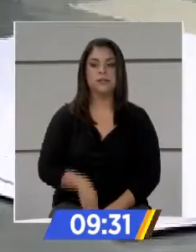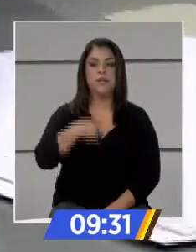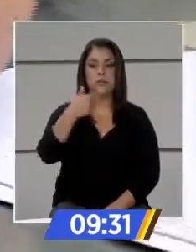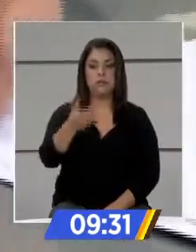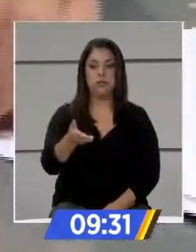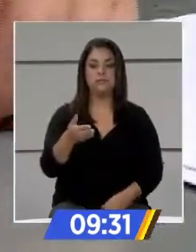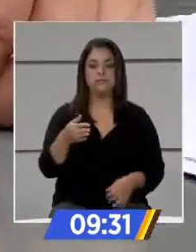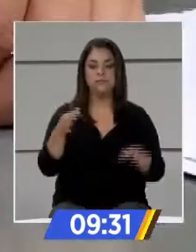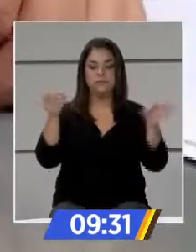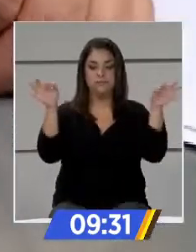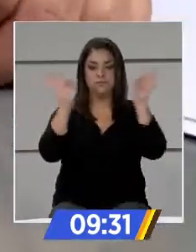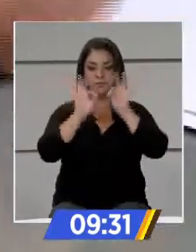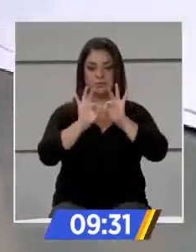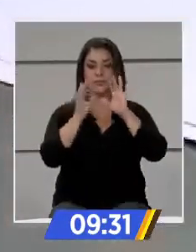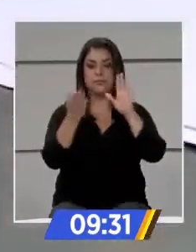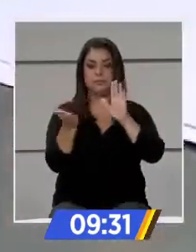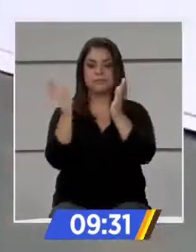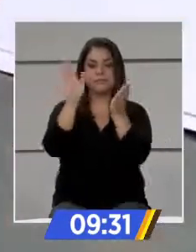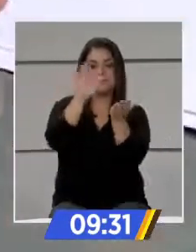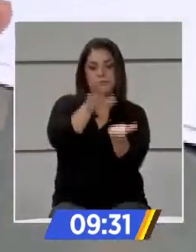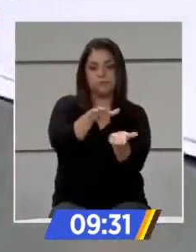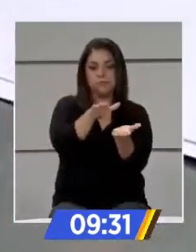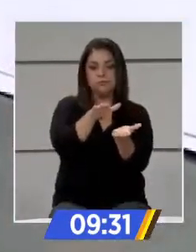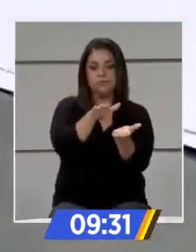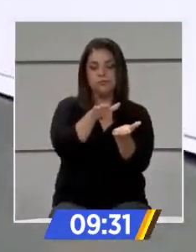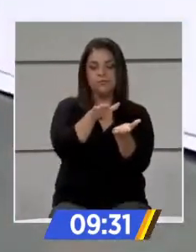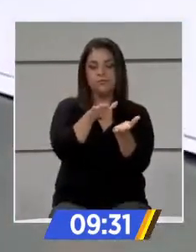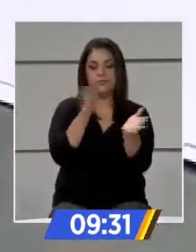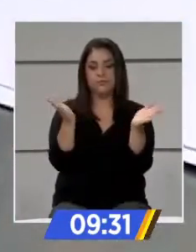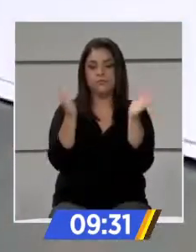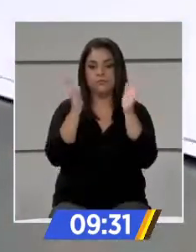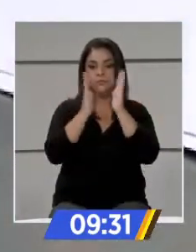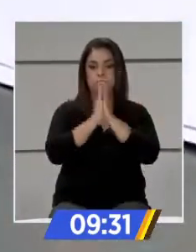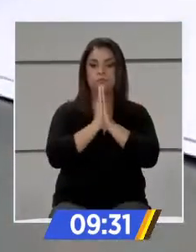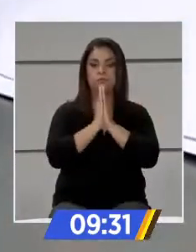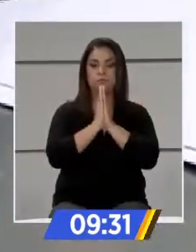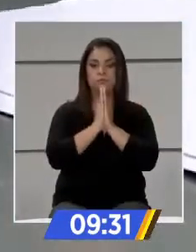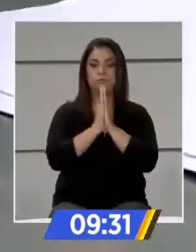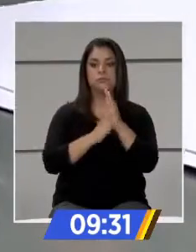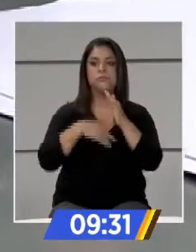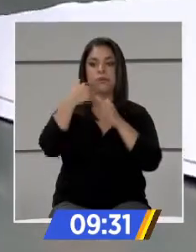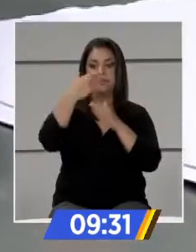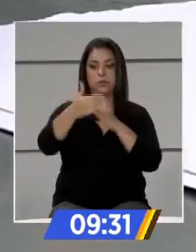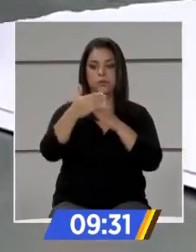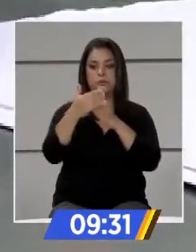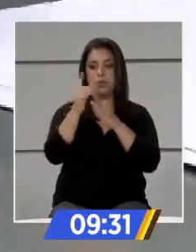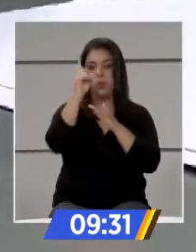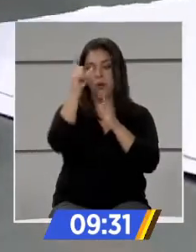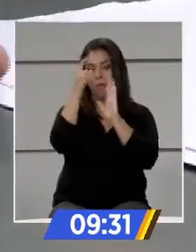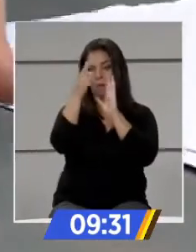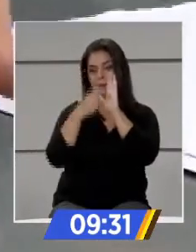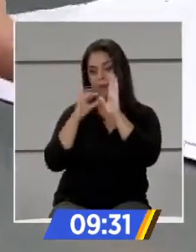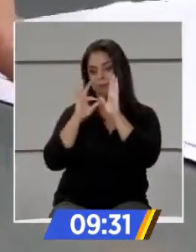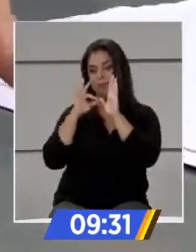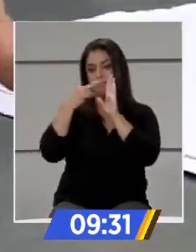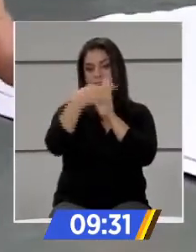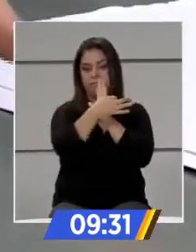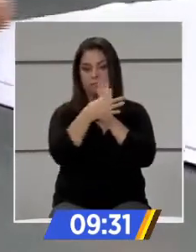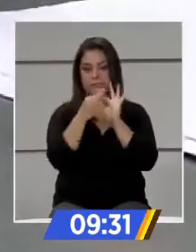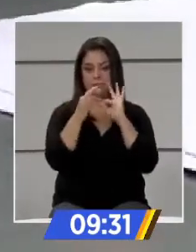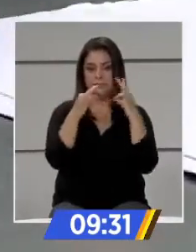la vuelta para acá y uno las dos mitades y luego me traigo esta para acá. Así